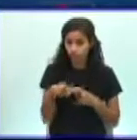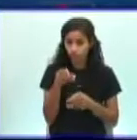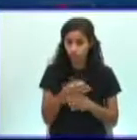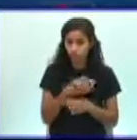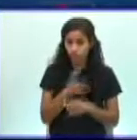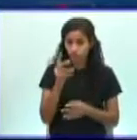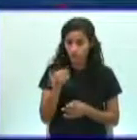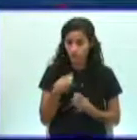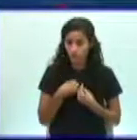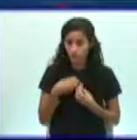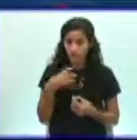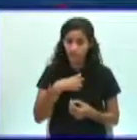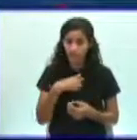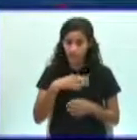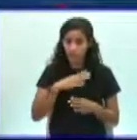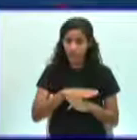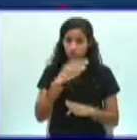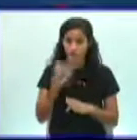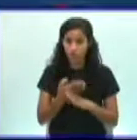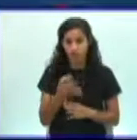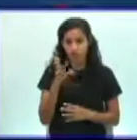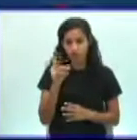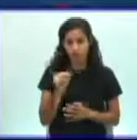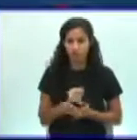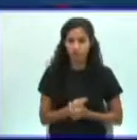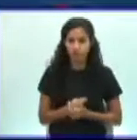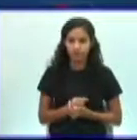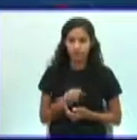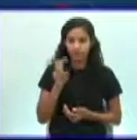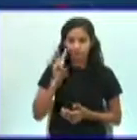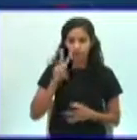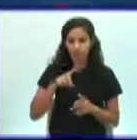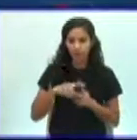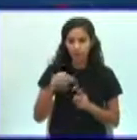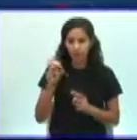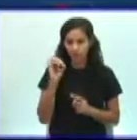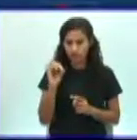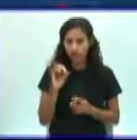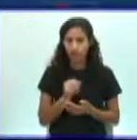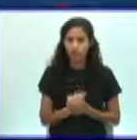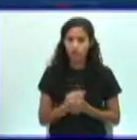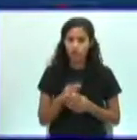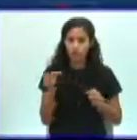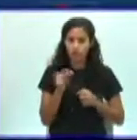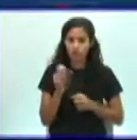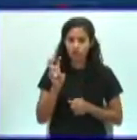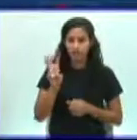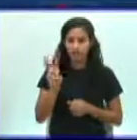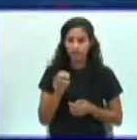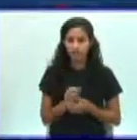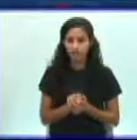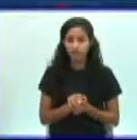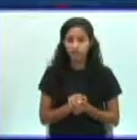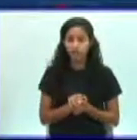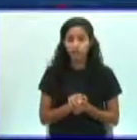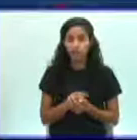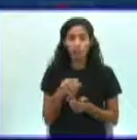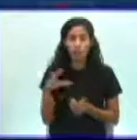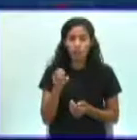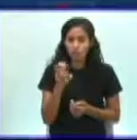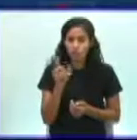dado, obtenemos su sucesor. 3 más 0 es igual a 3. Todo